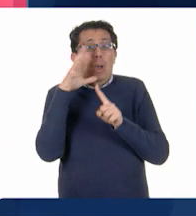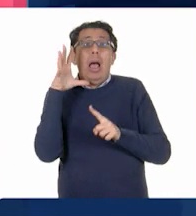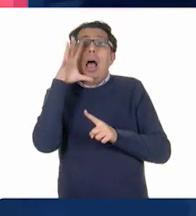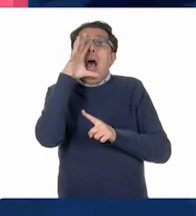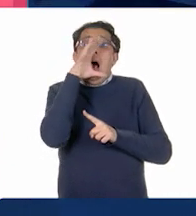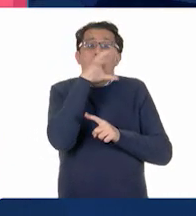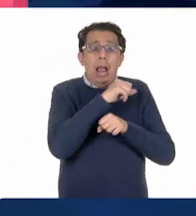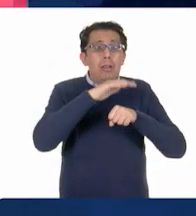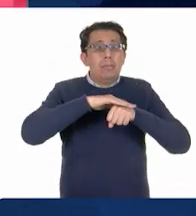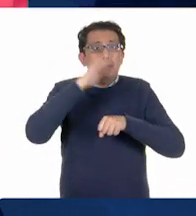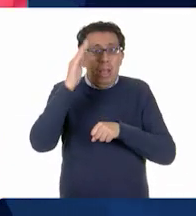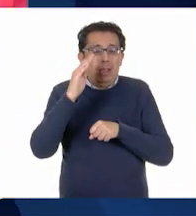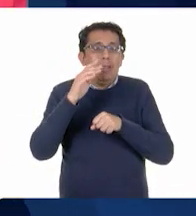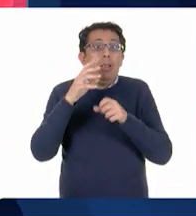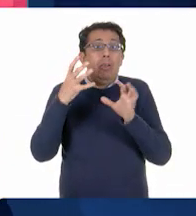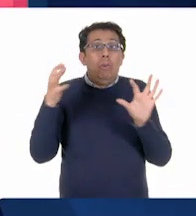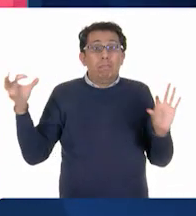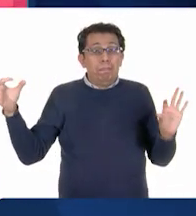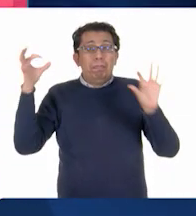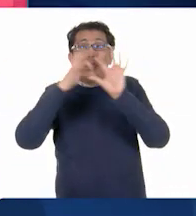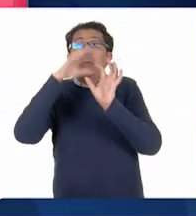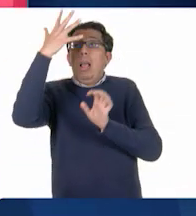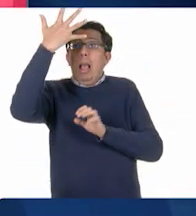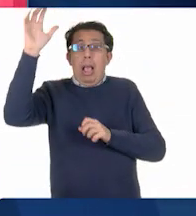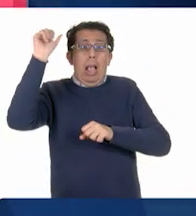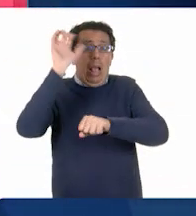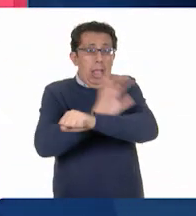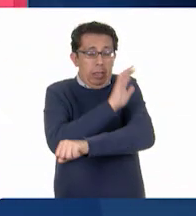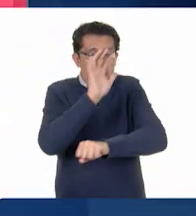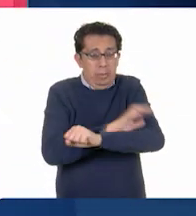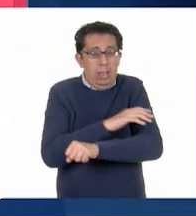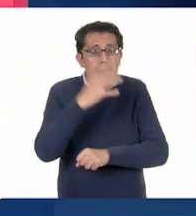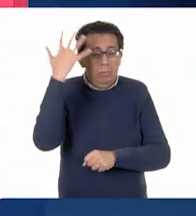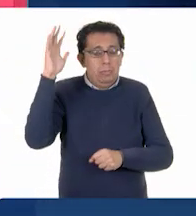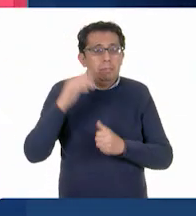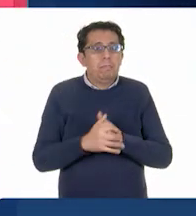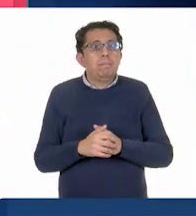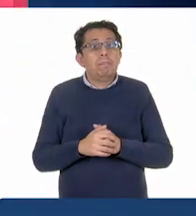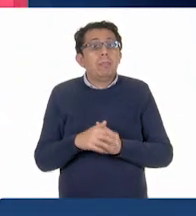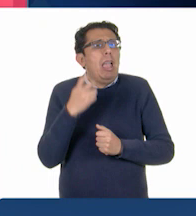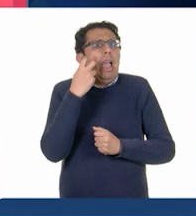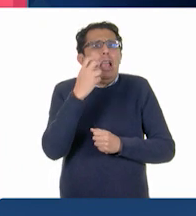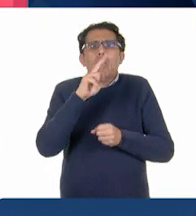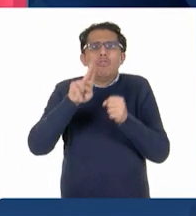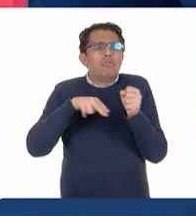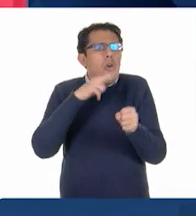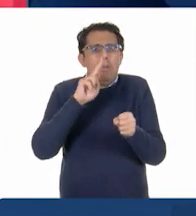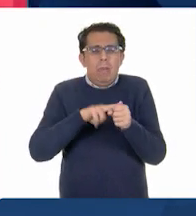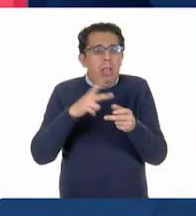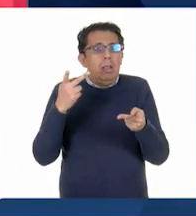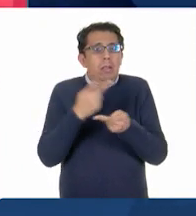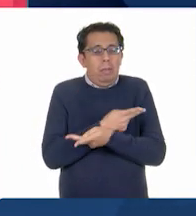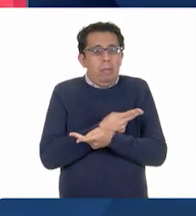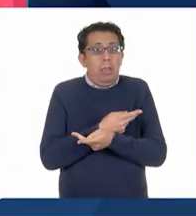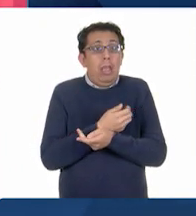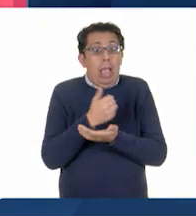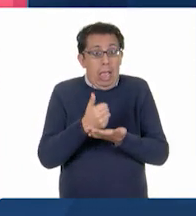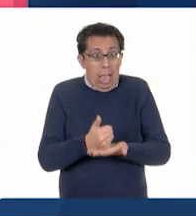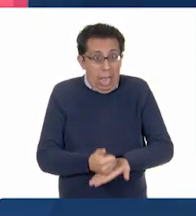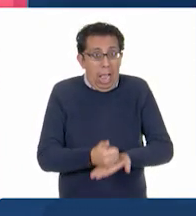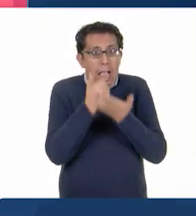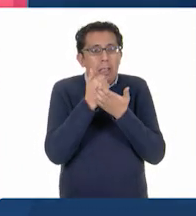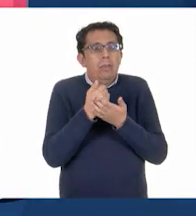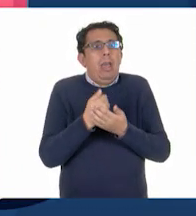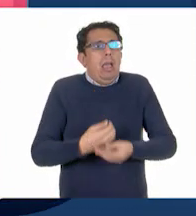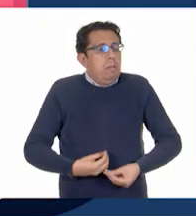Sol. El efecto invernadero ocurre de manera natural en la atmósfera de la Tierra y permite que exista la vida tal